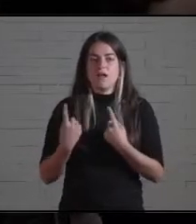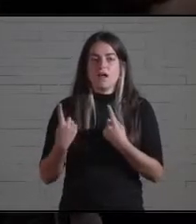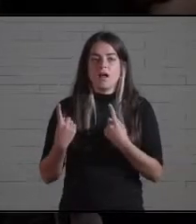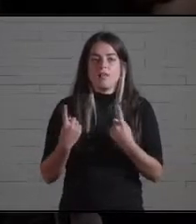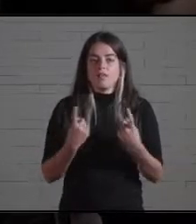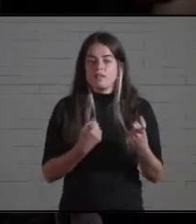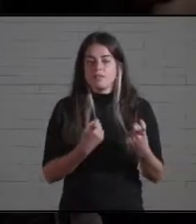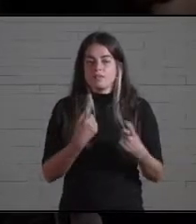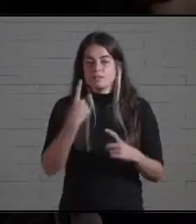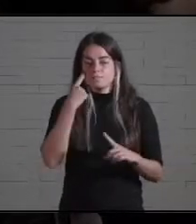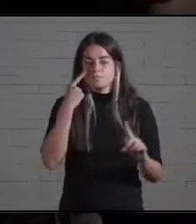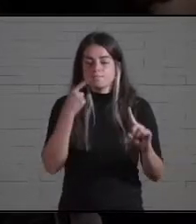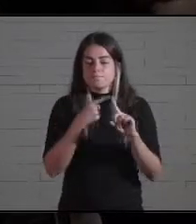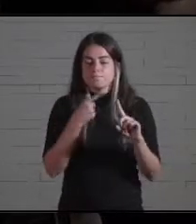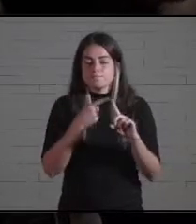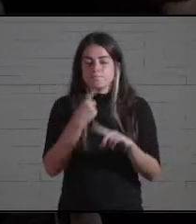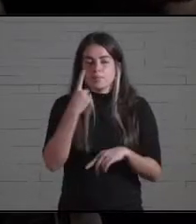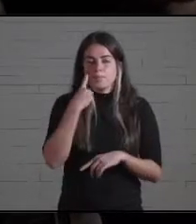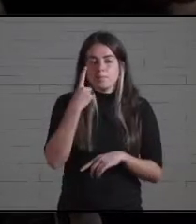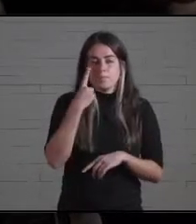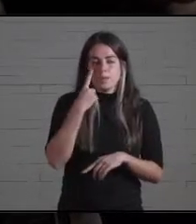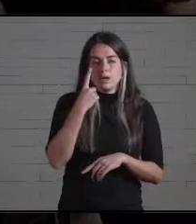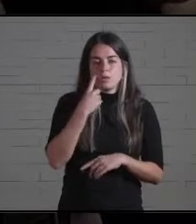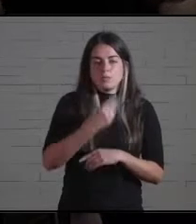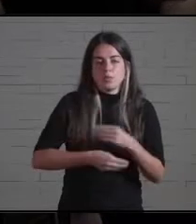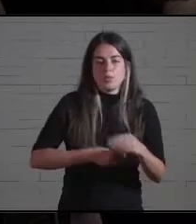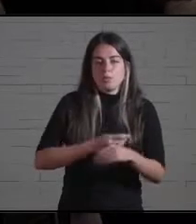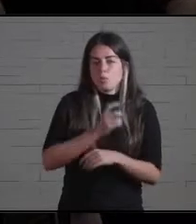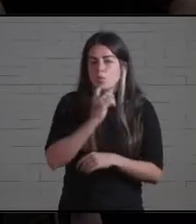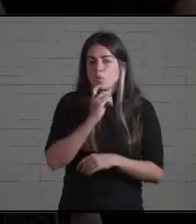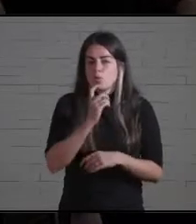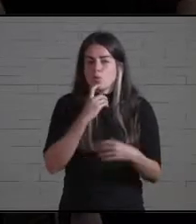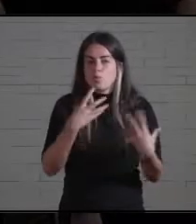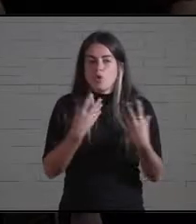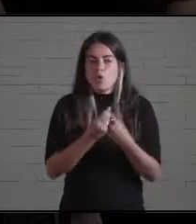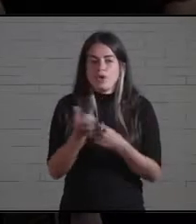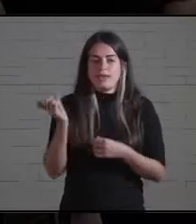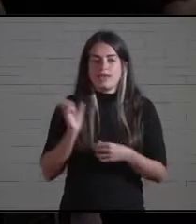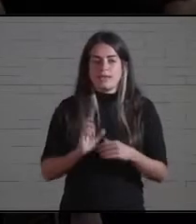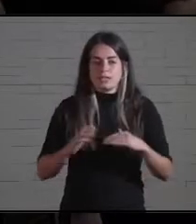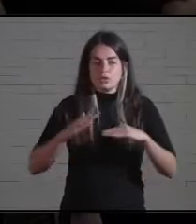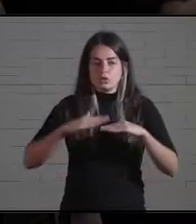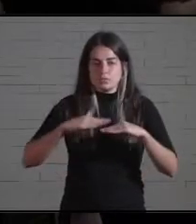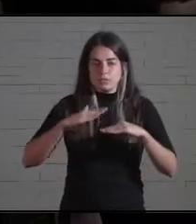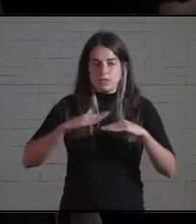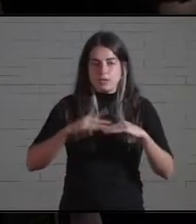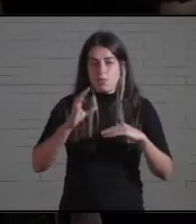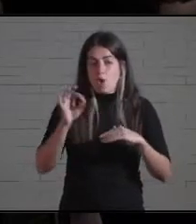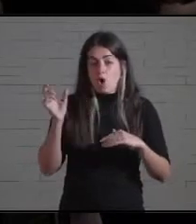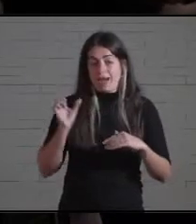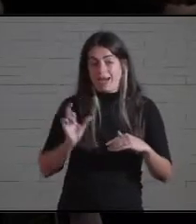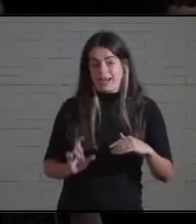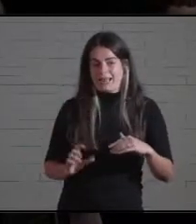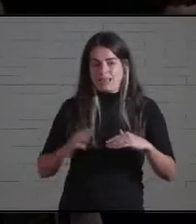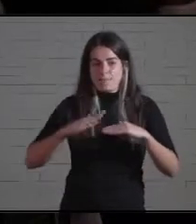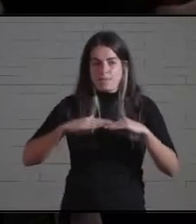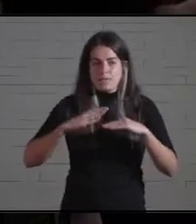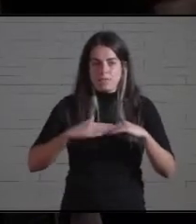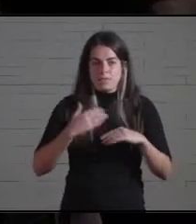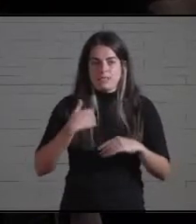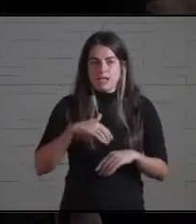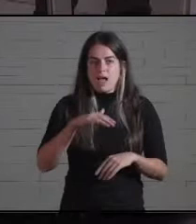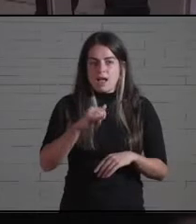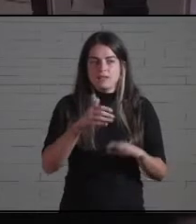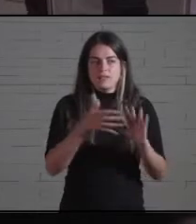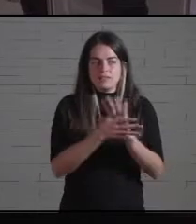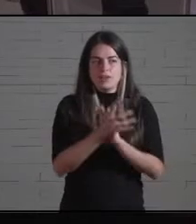hay que ver cómo se articula con los ingresos mínimos, las rentas mínimas que ya existen. Ese es uno de los